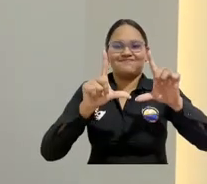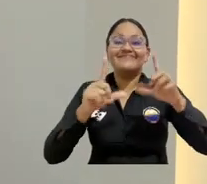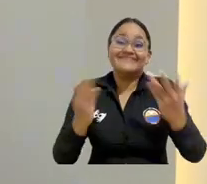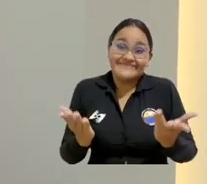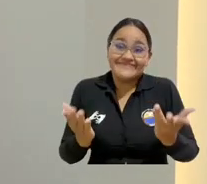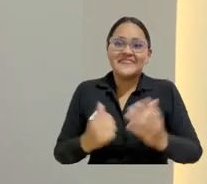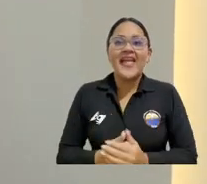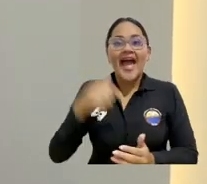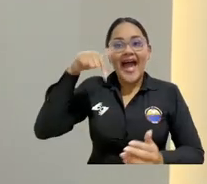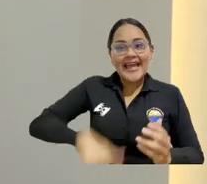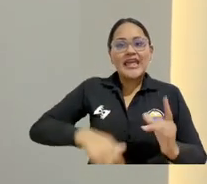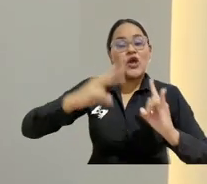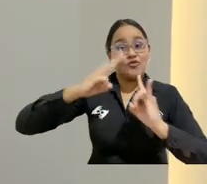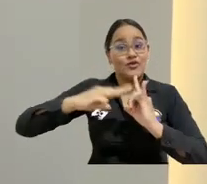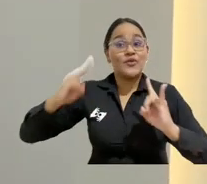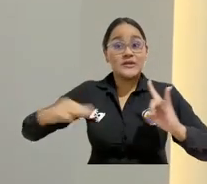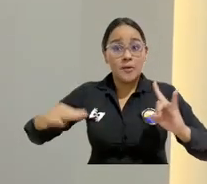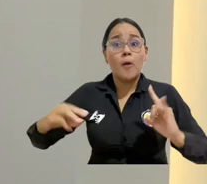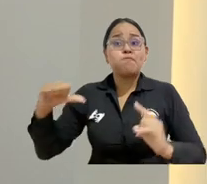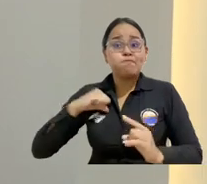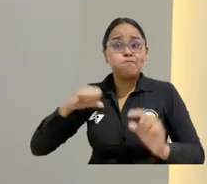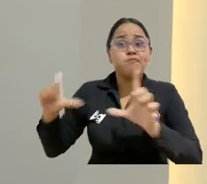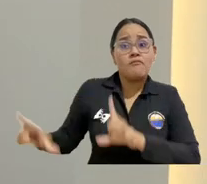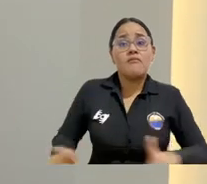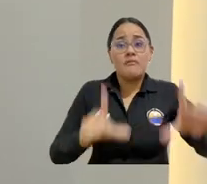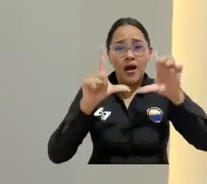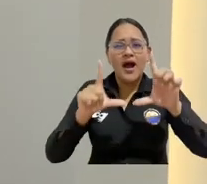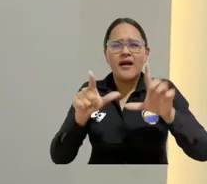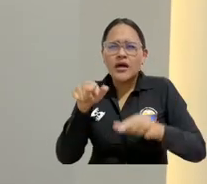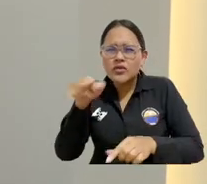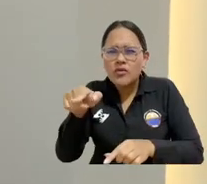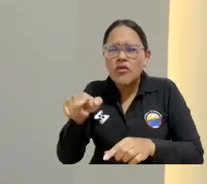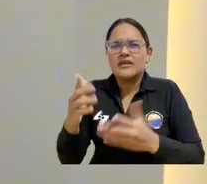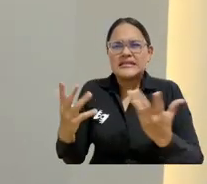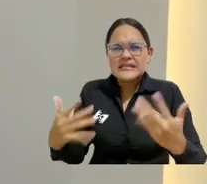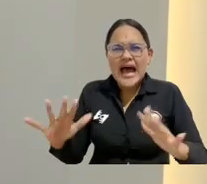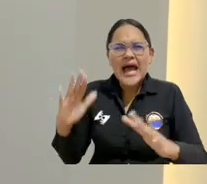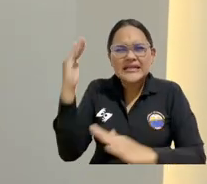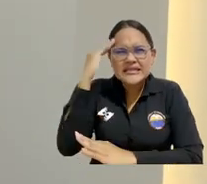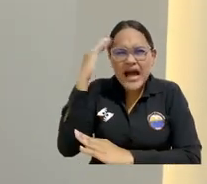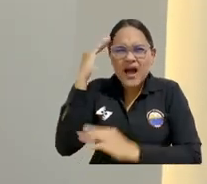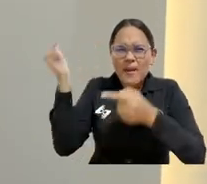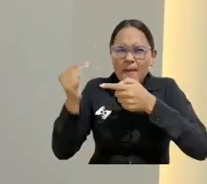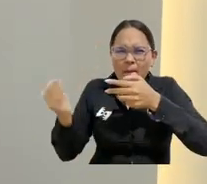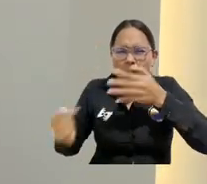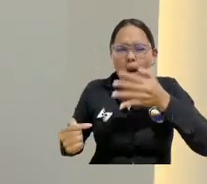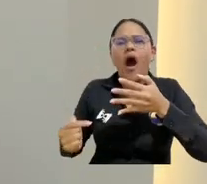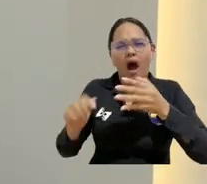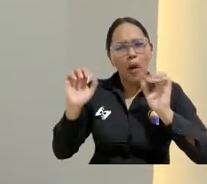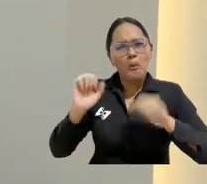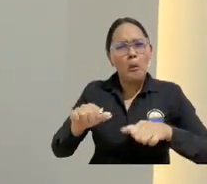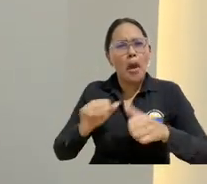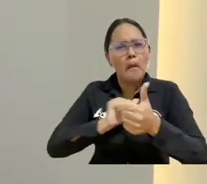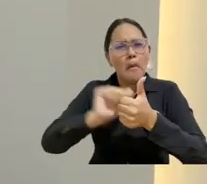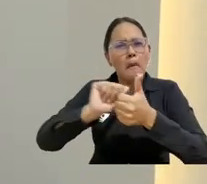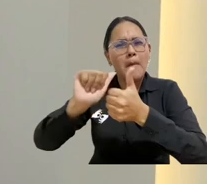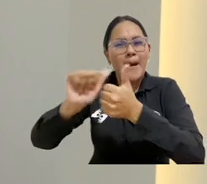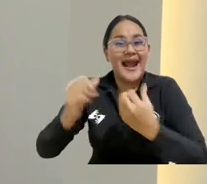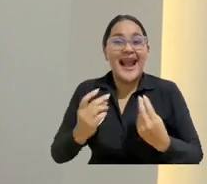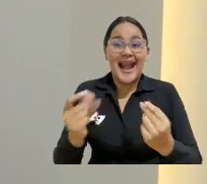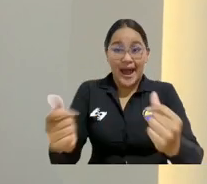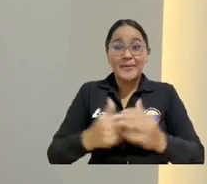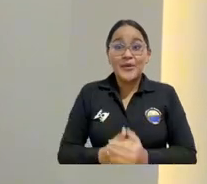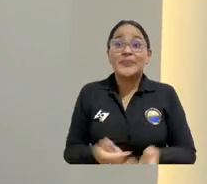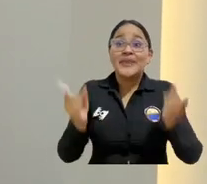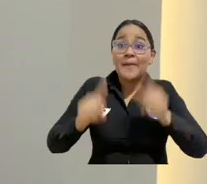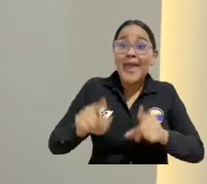que como universidad eh nuestros posgrados contemplan la posibilidad de validar presaberes es decir créditos adquiridos previamente Pero además eh con esta